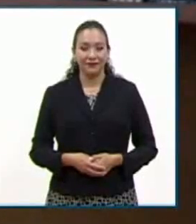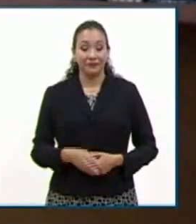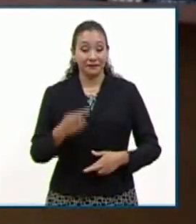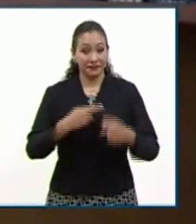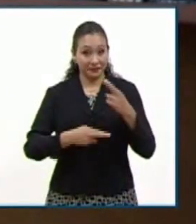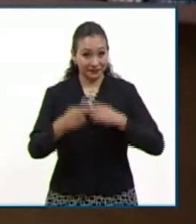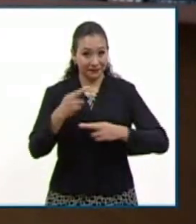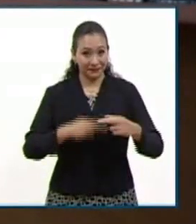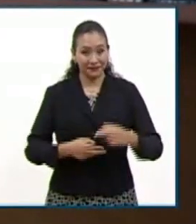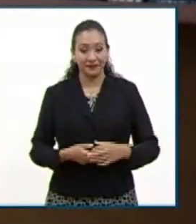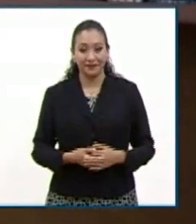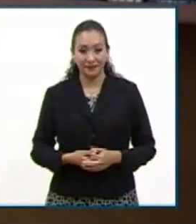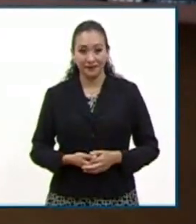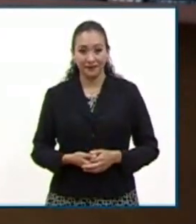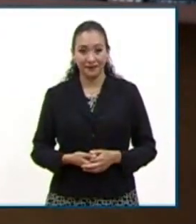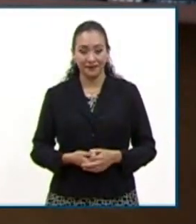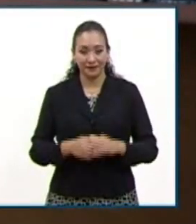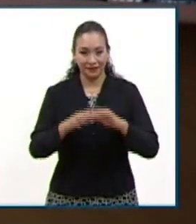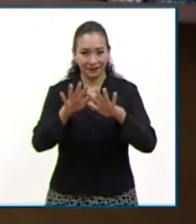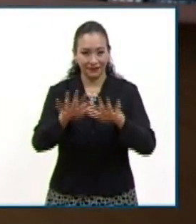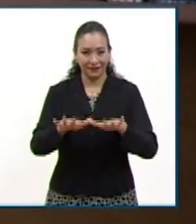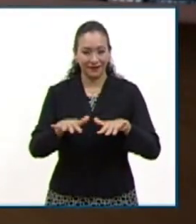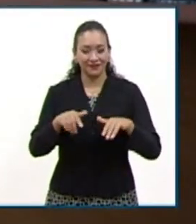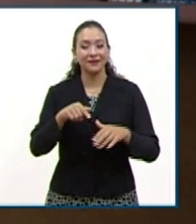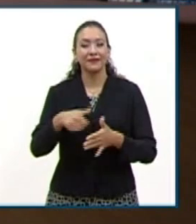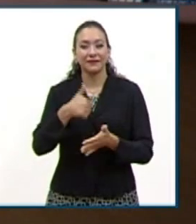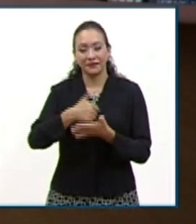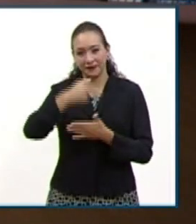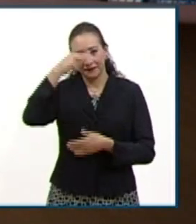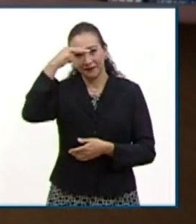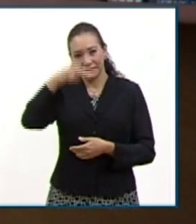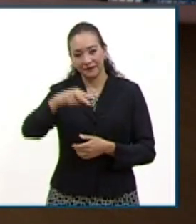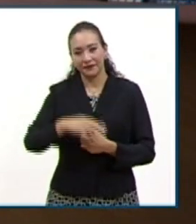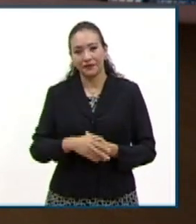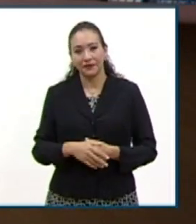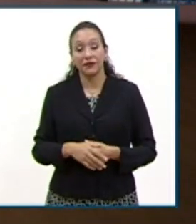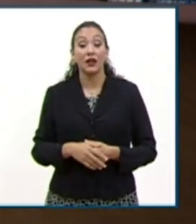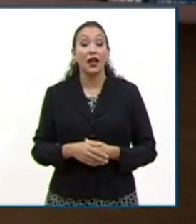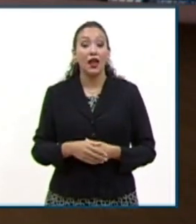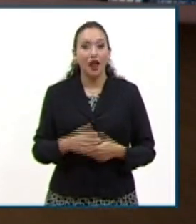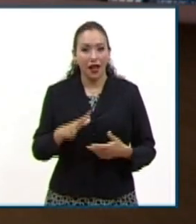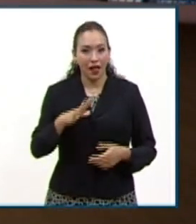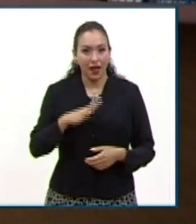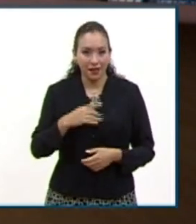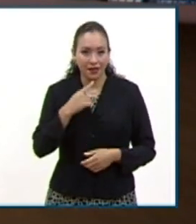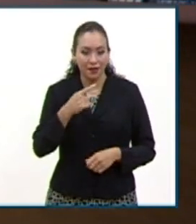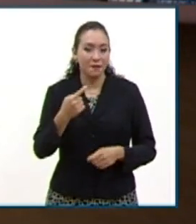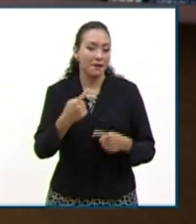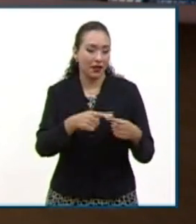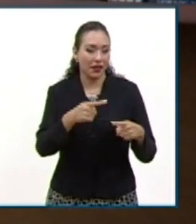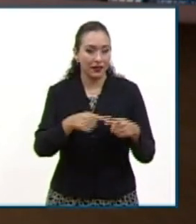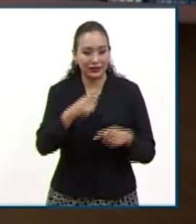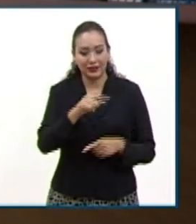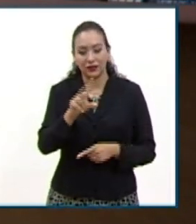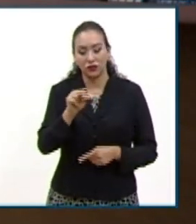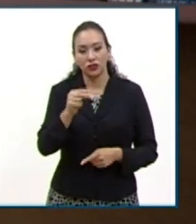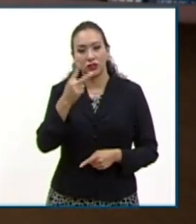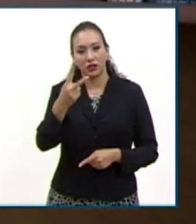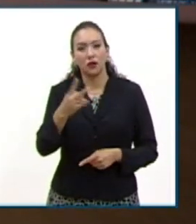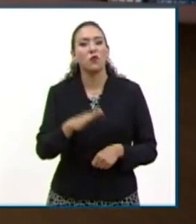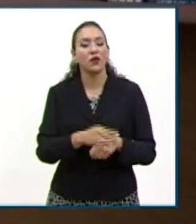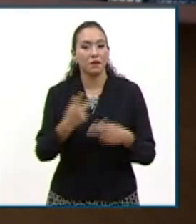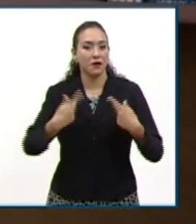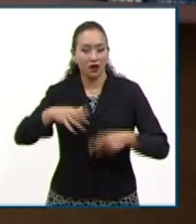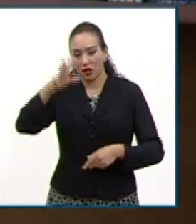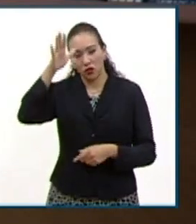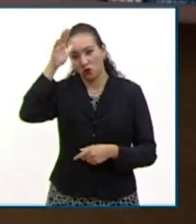Al regresar, la Sala Regional Ciudad de México resolverá 182 impugnaciones en contra de resultados de